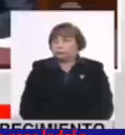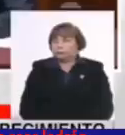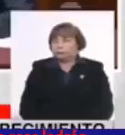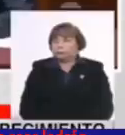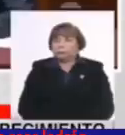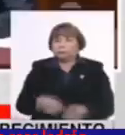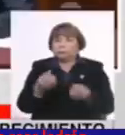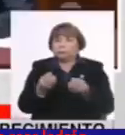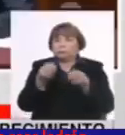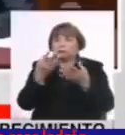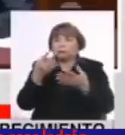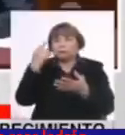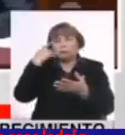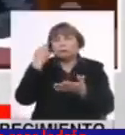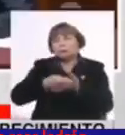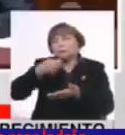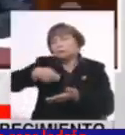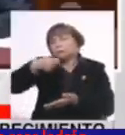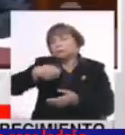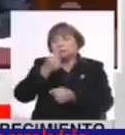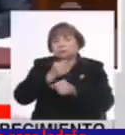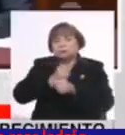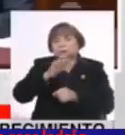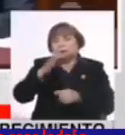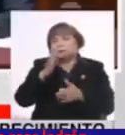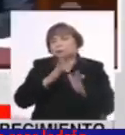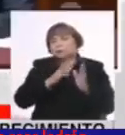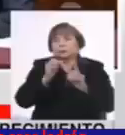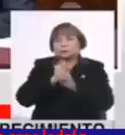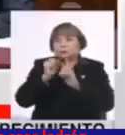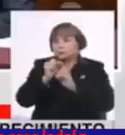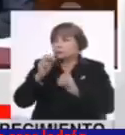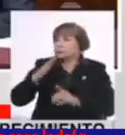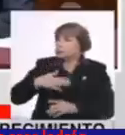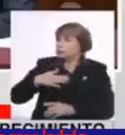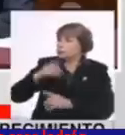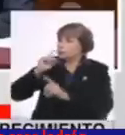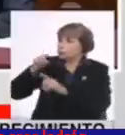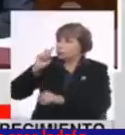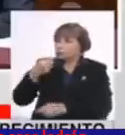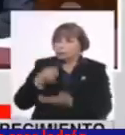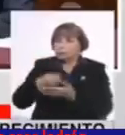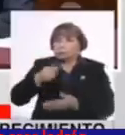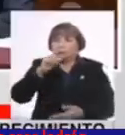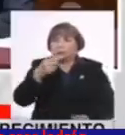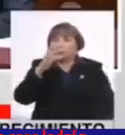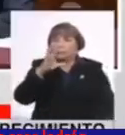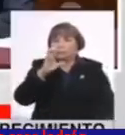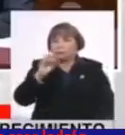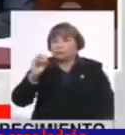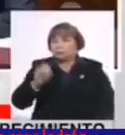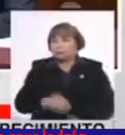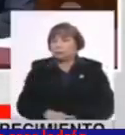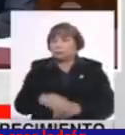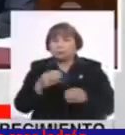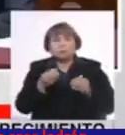¿Y cuánto es lo que percibía por las funciones de desarrollo social? Mi sueldo, 1,500.